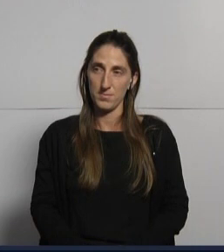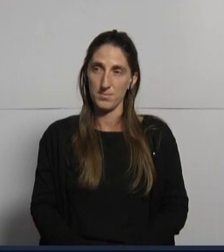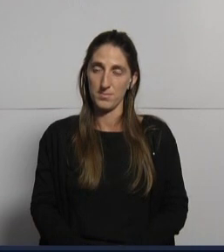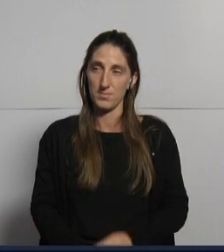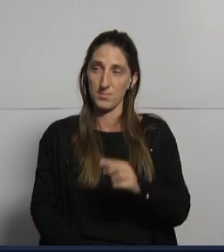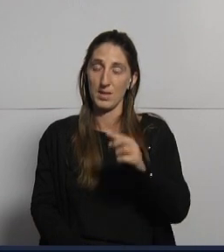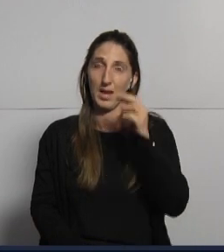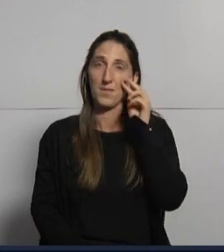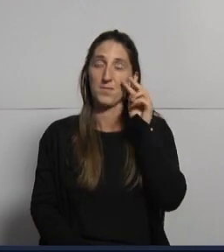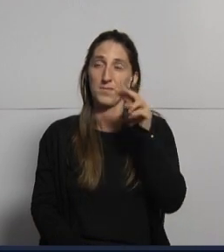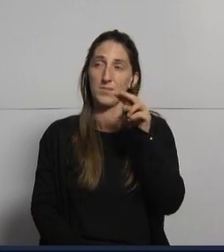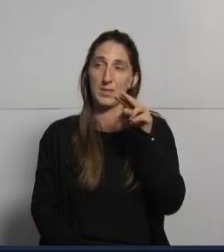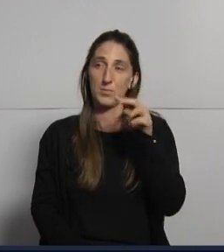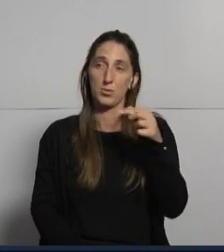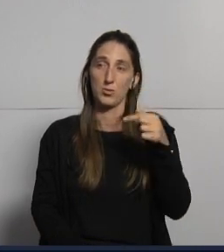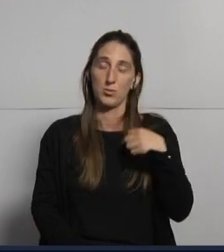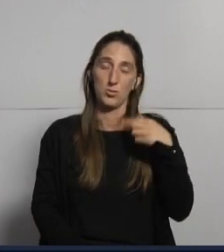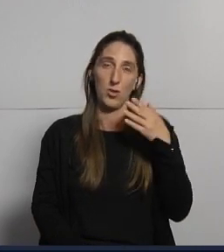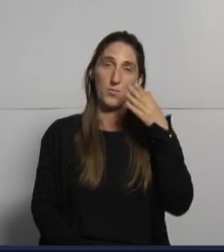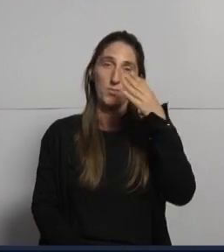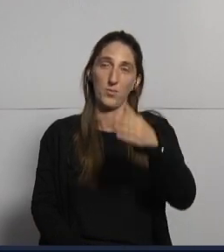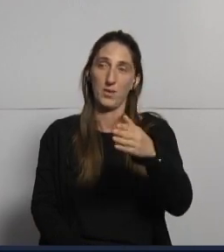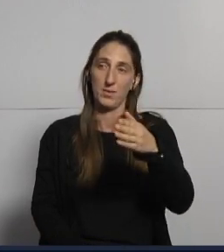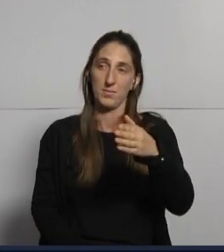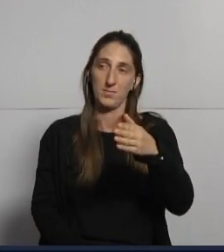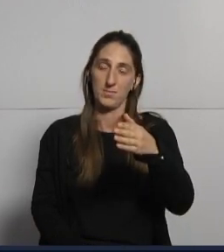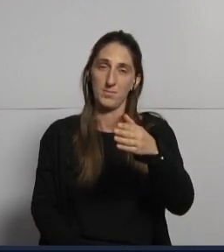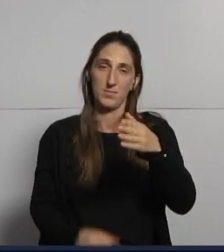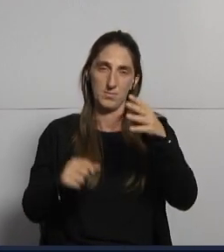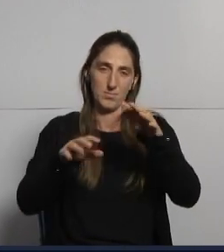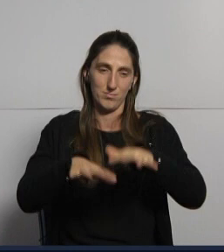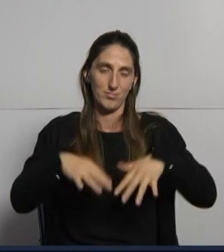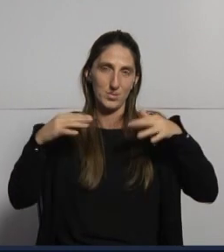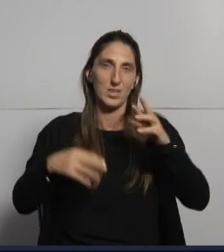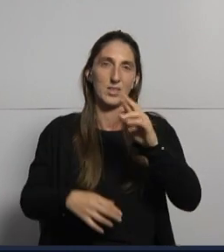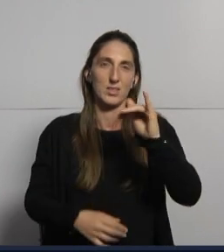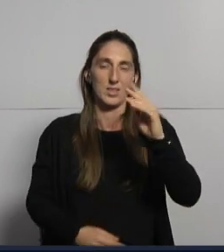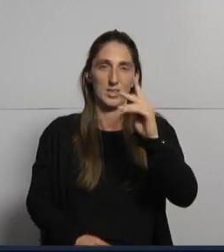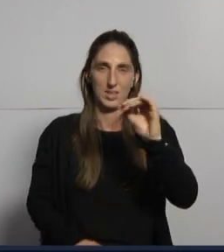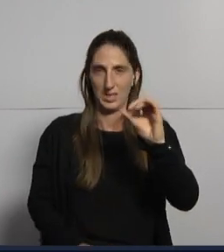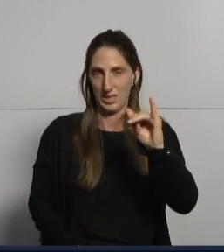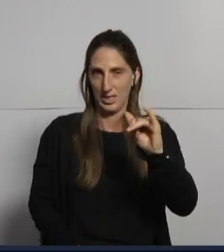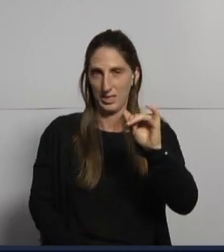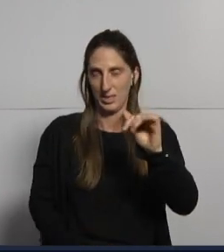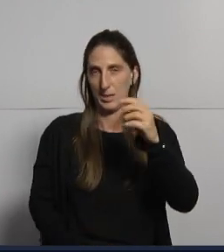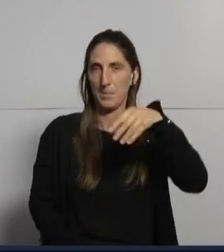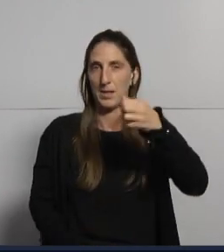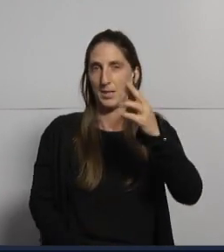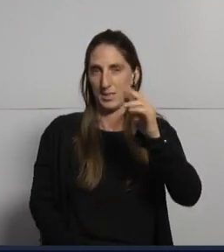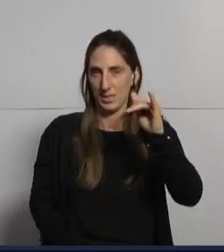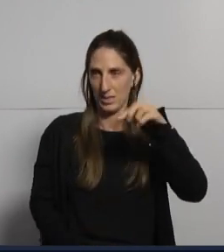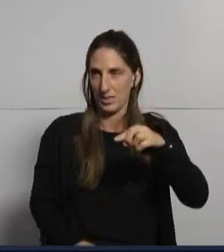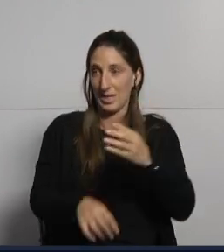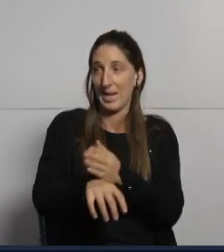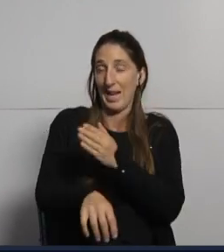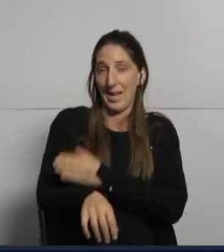Y acá vemos, por ejemplo, que yo fui al concierto de Ricky Martin y de los Backstreet Boys previo al encuentro